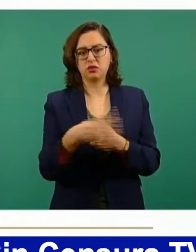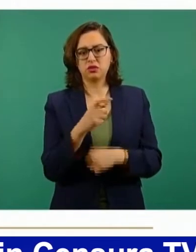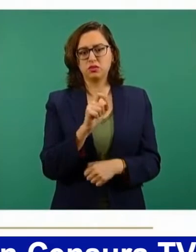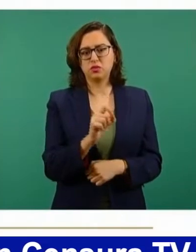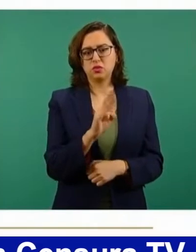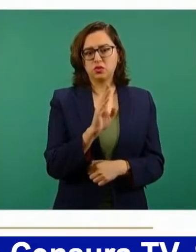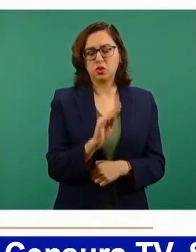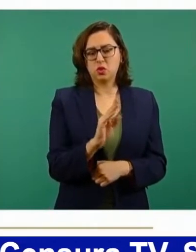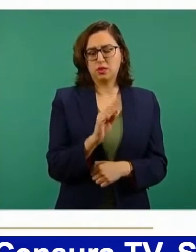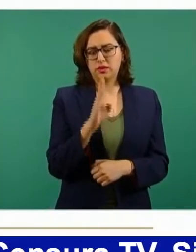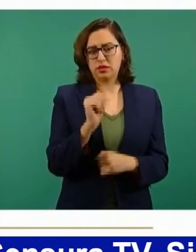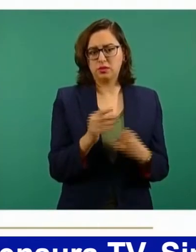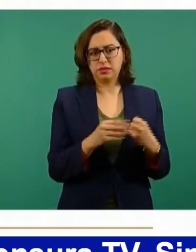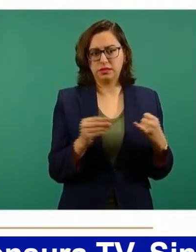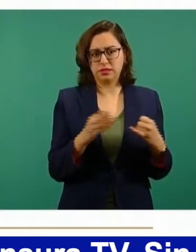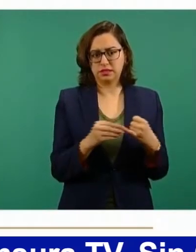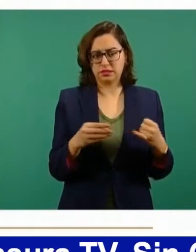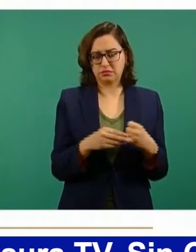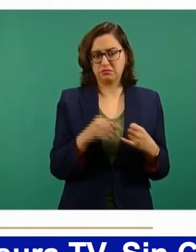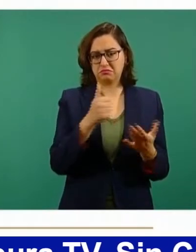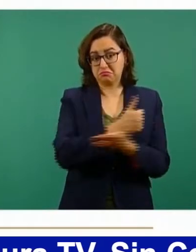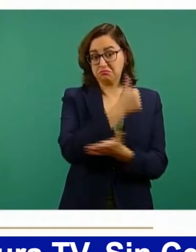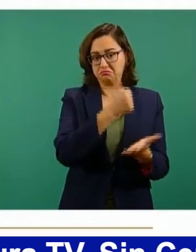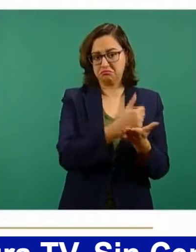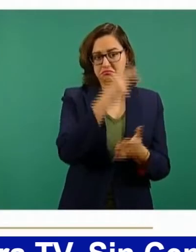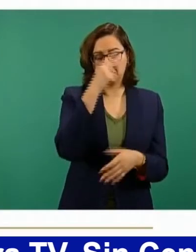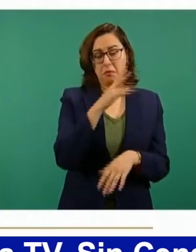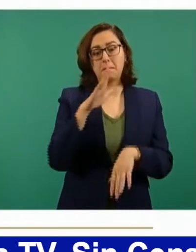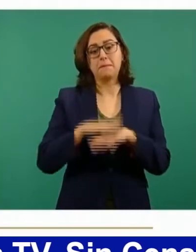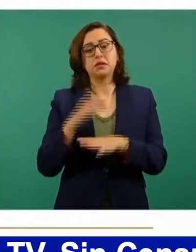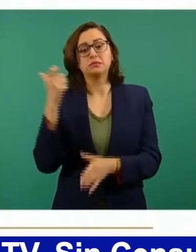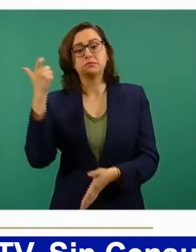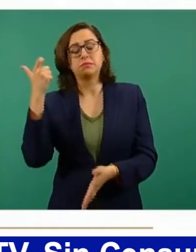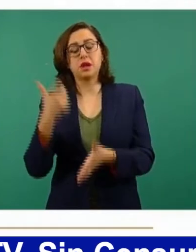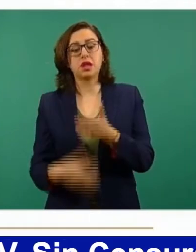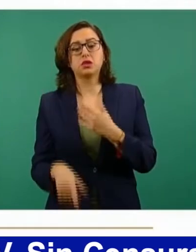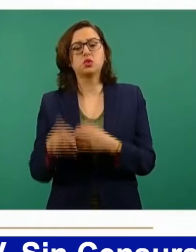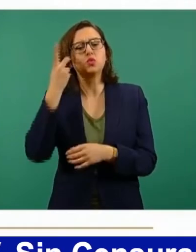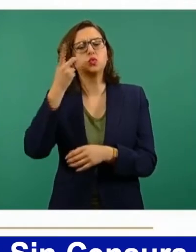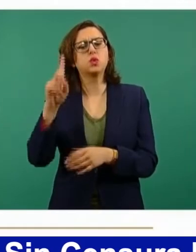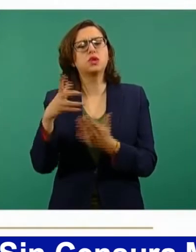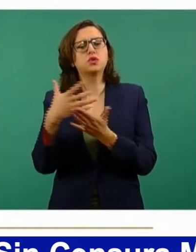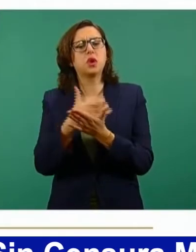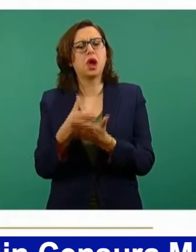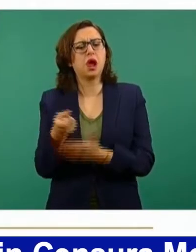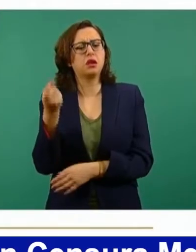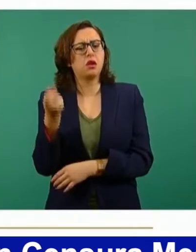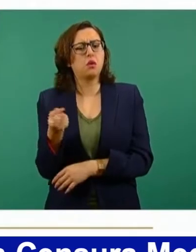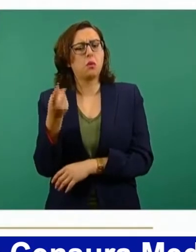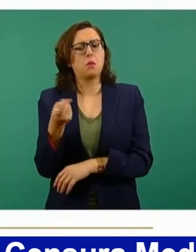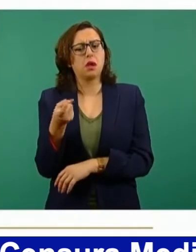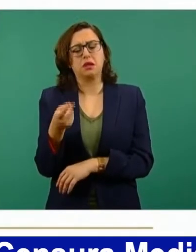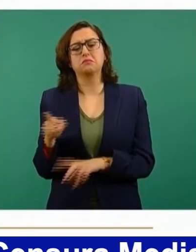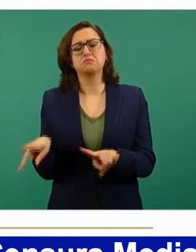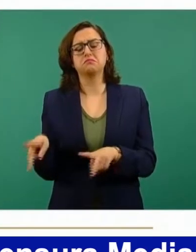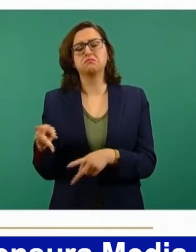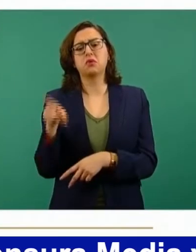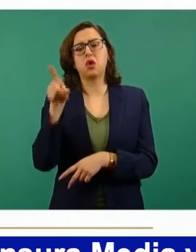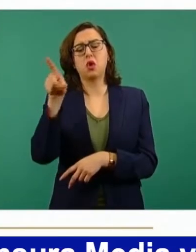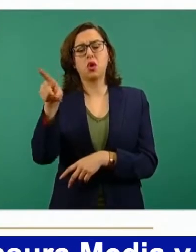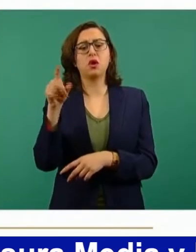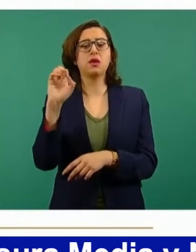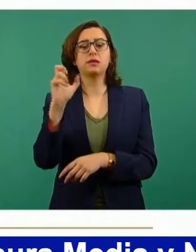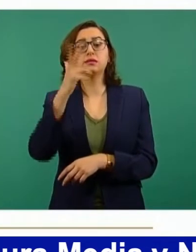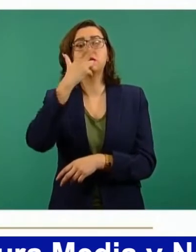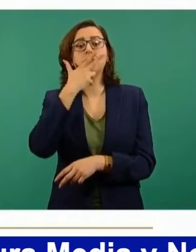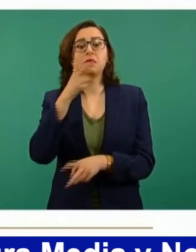14 pesos con 99 centavos por litro. El indicador de ganancia más bajo con 1 peso con 78 centavos lo encontramos en Chihuahua, Chihuahua, con Servigas, en